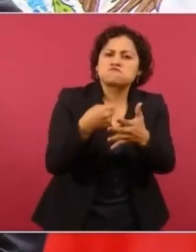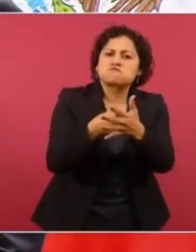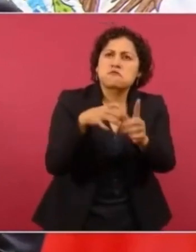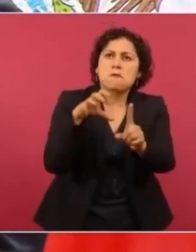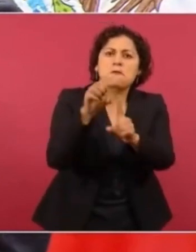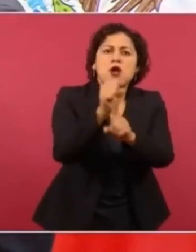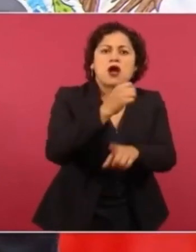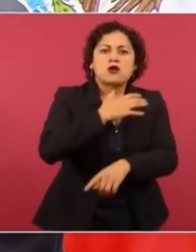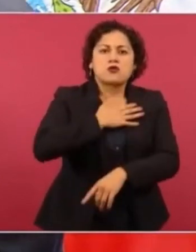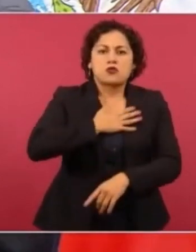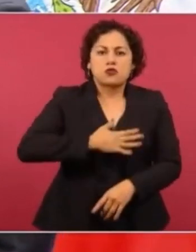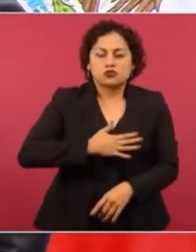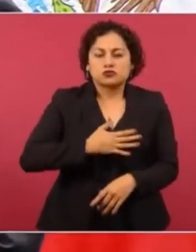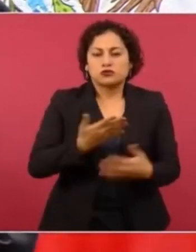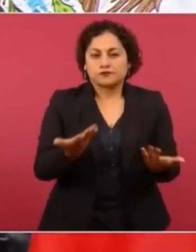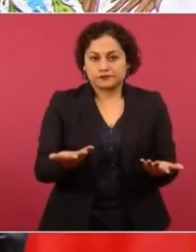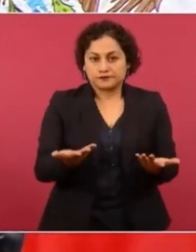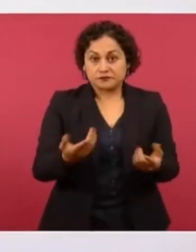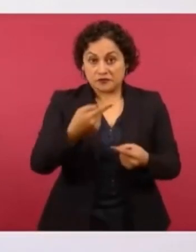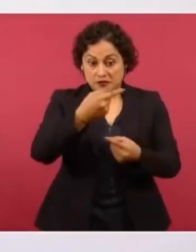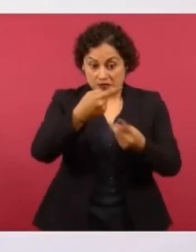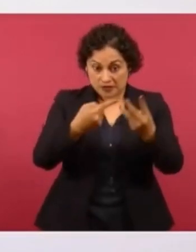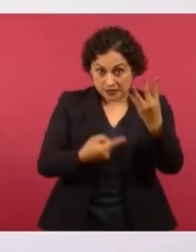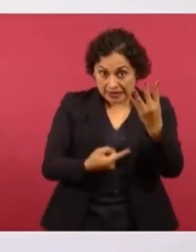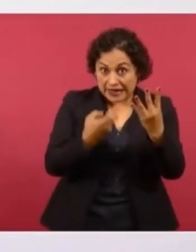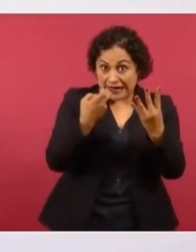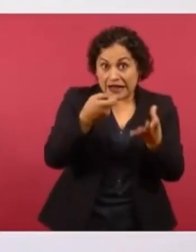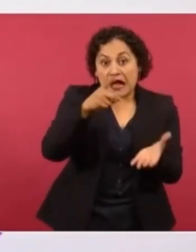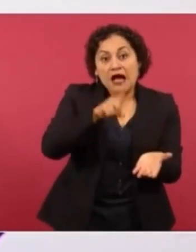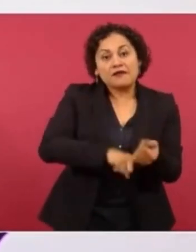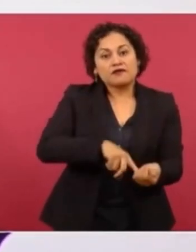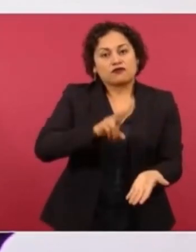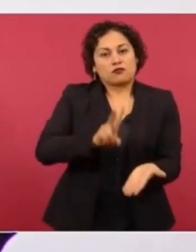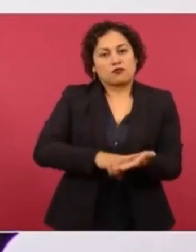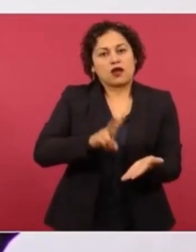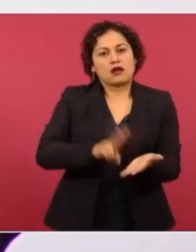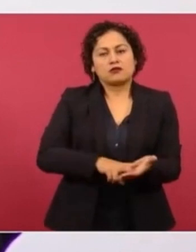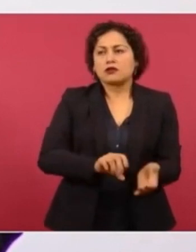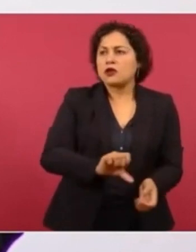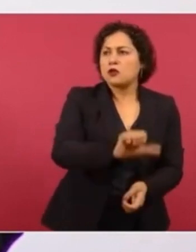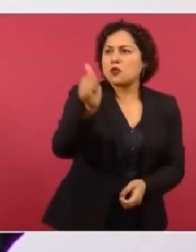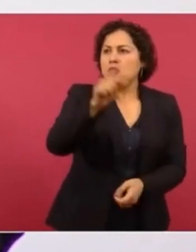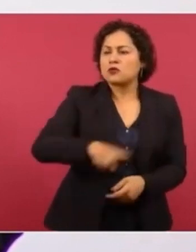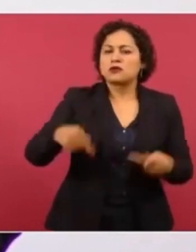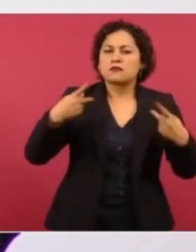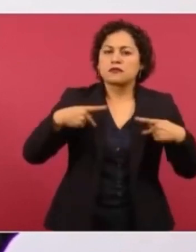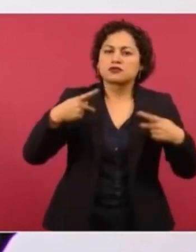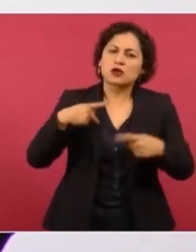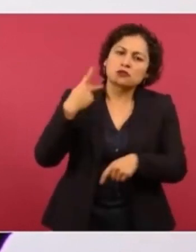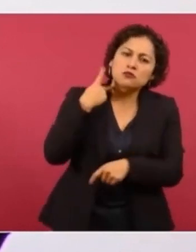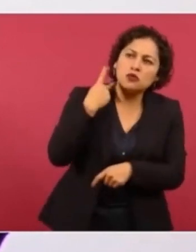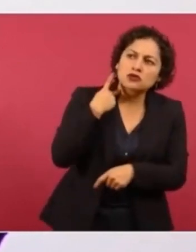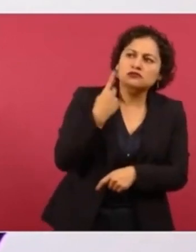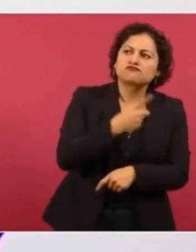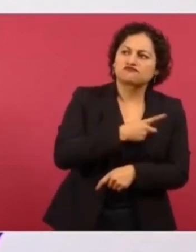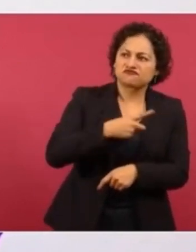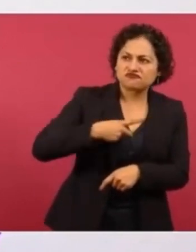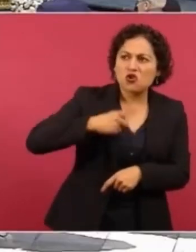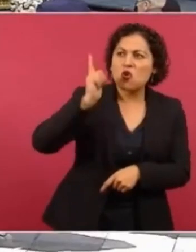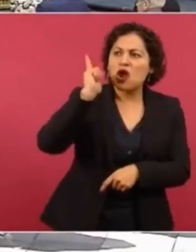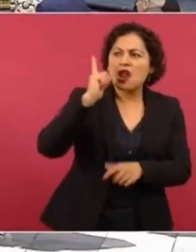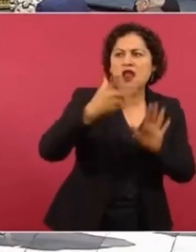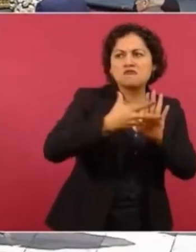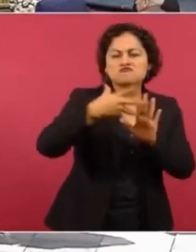estas estas son virtudes que todo político mexicano debería intentar emular hoy y